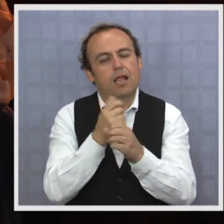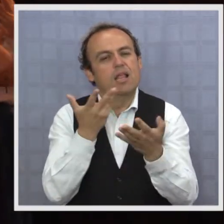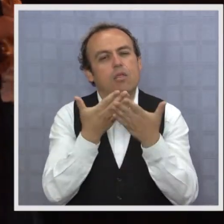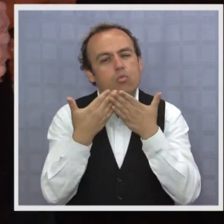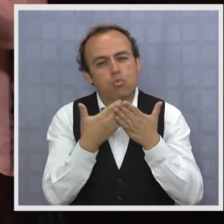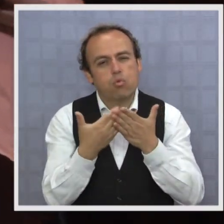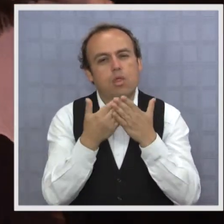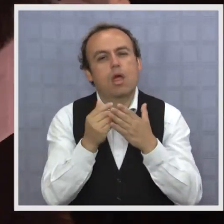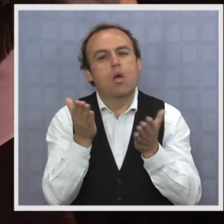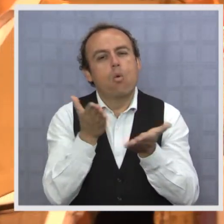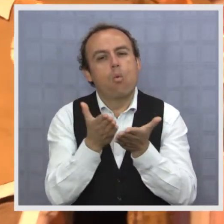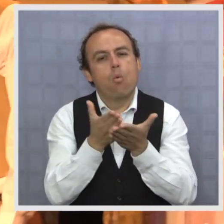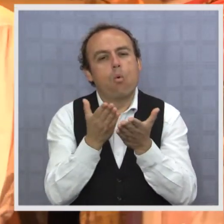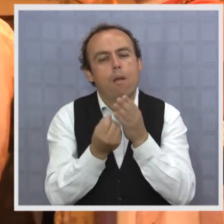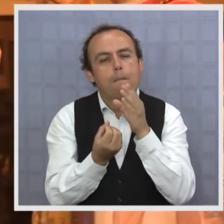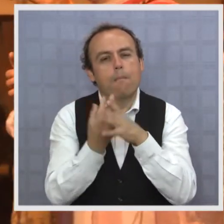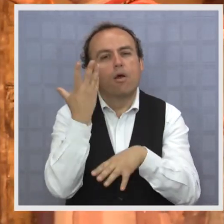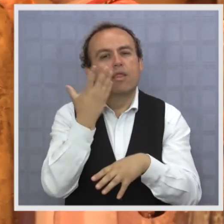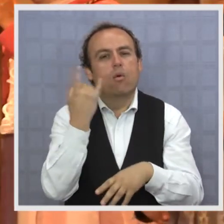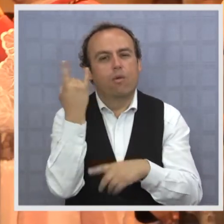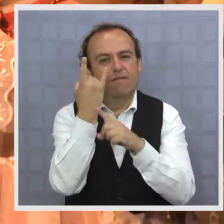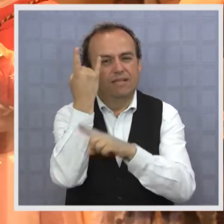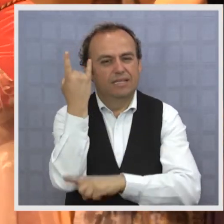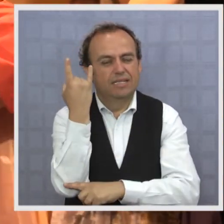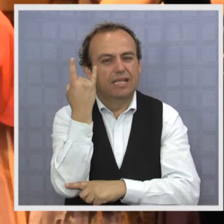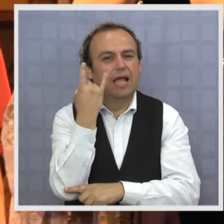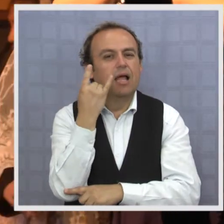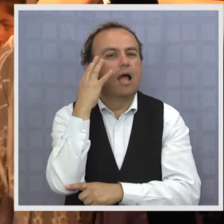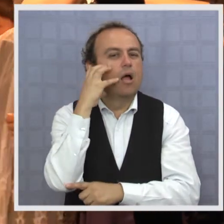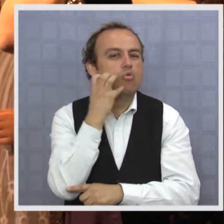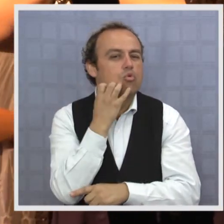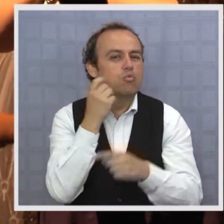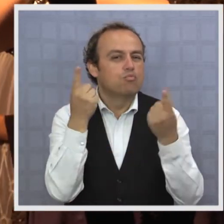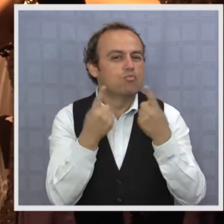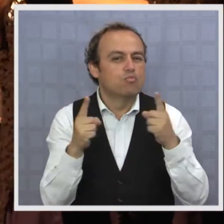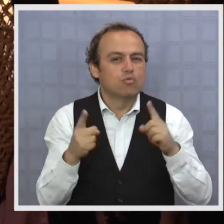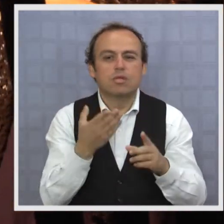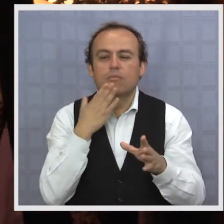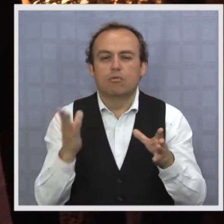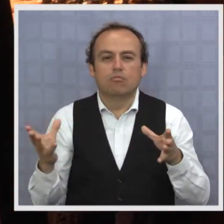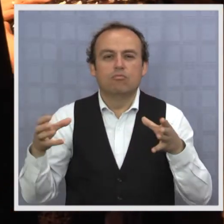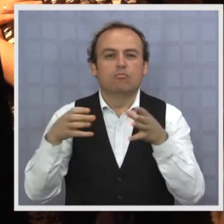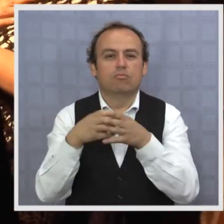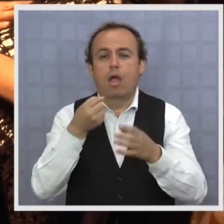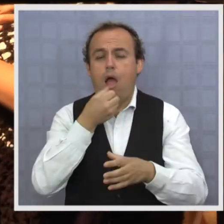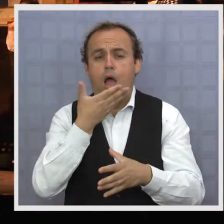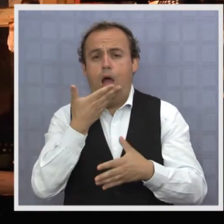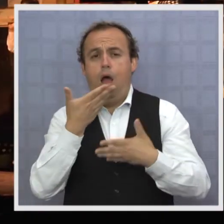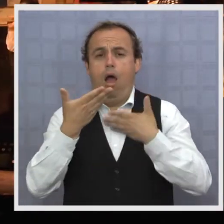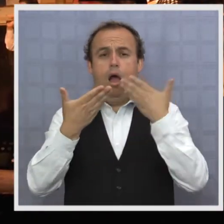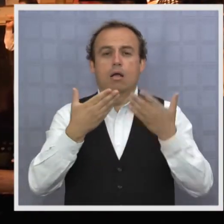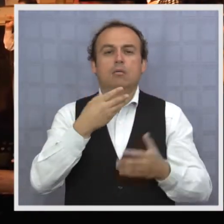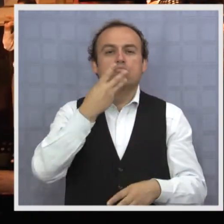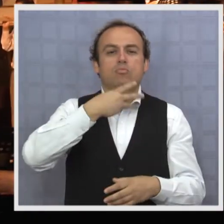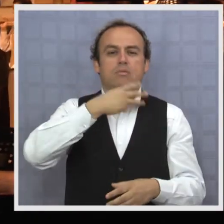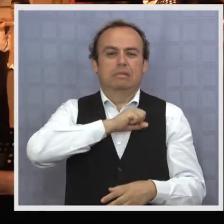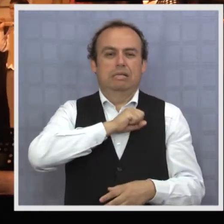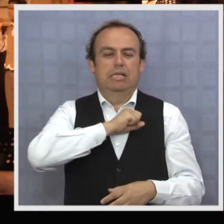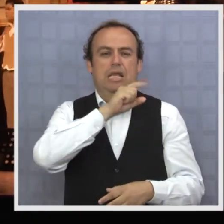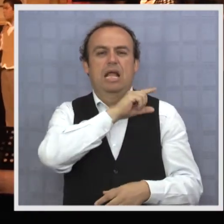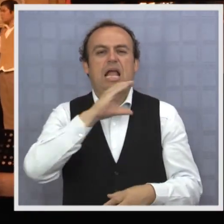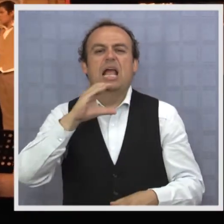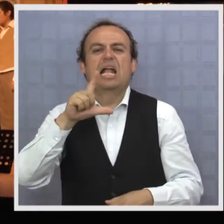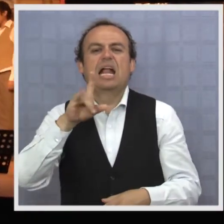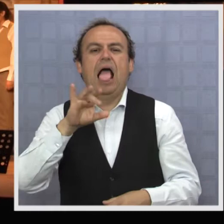de Música de la Universidad Arturo Prat, se sumaron los solistas del Teatro Municipal de Santiago, Claudio